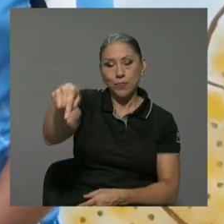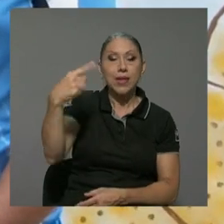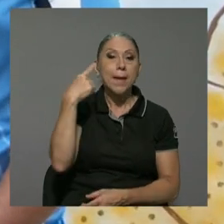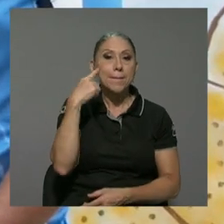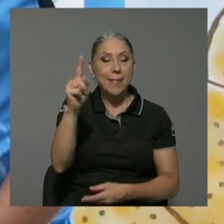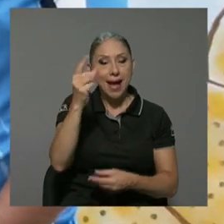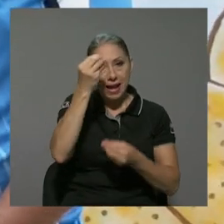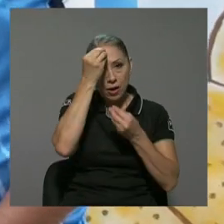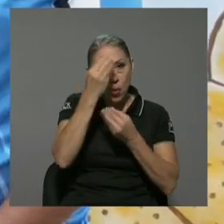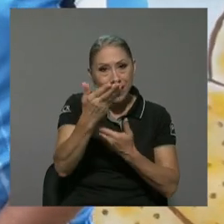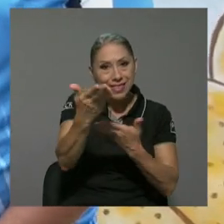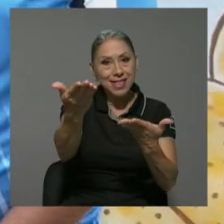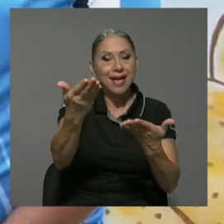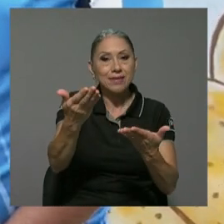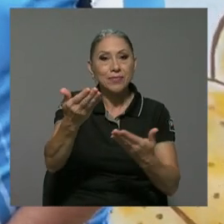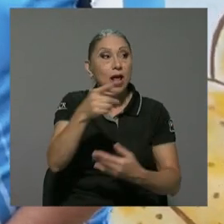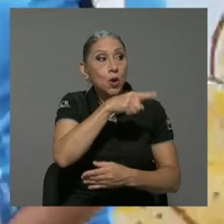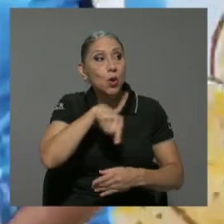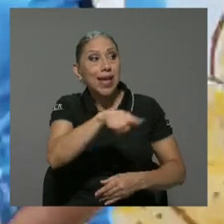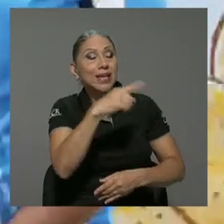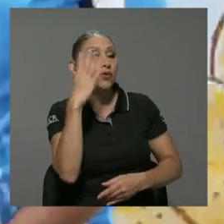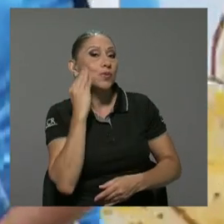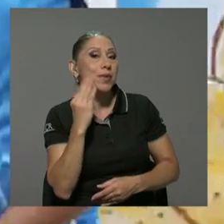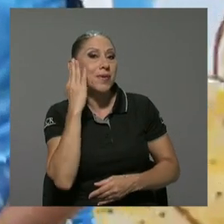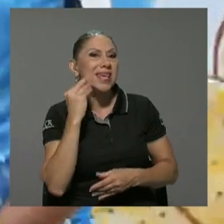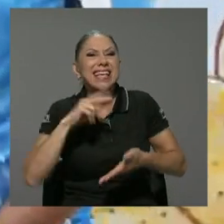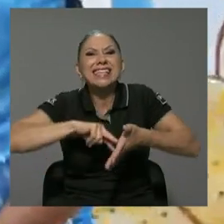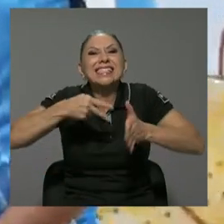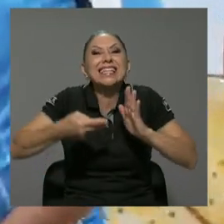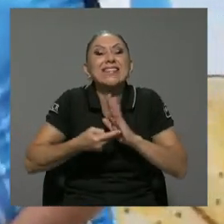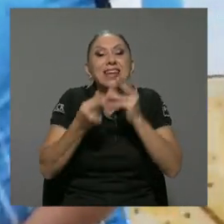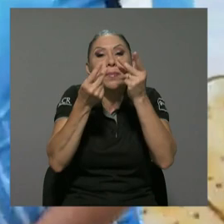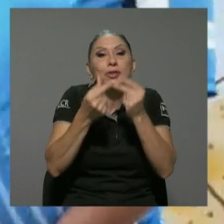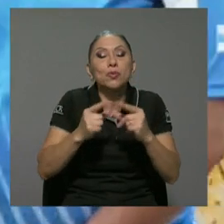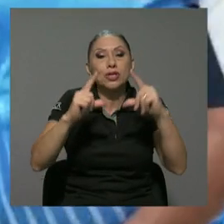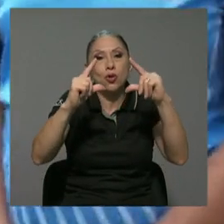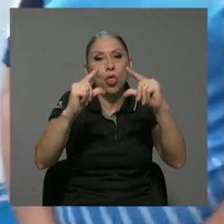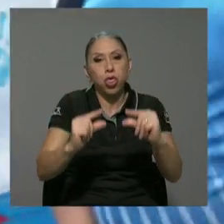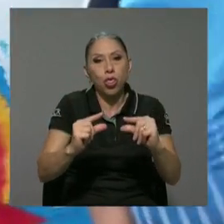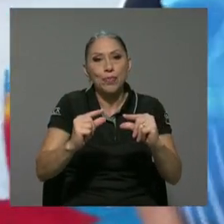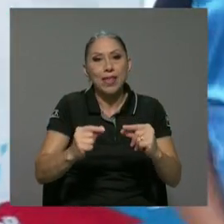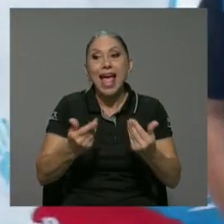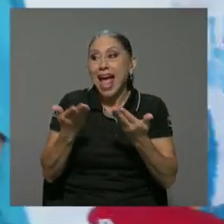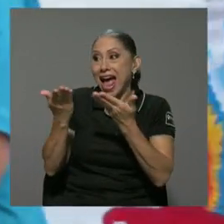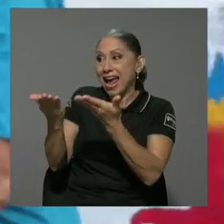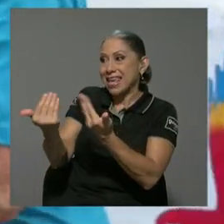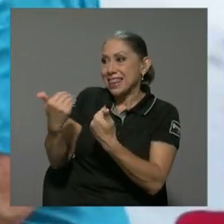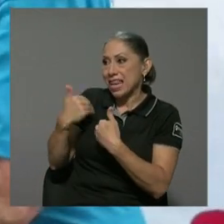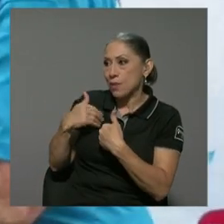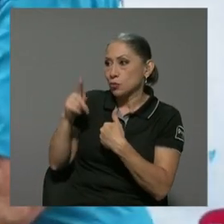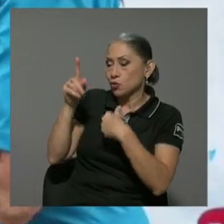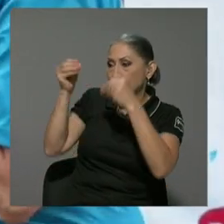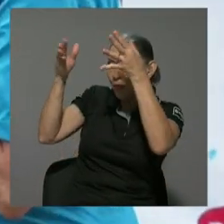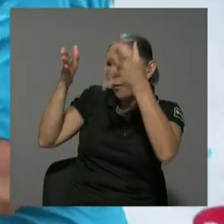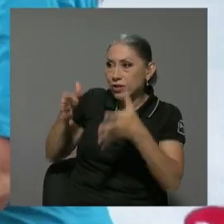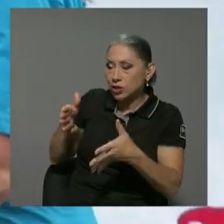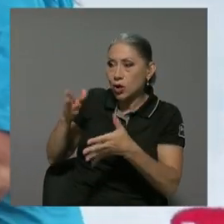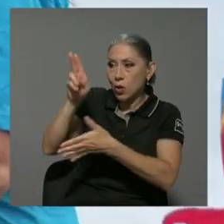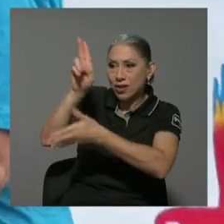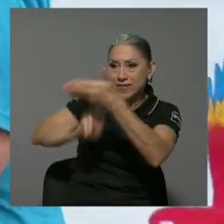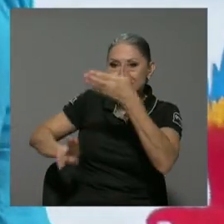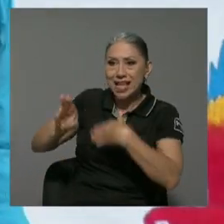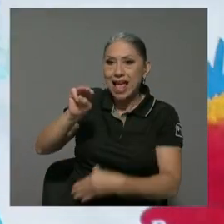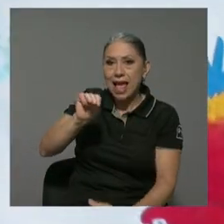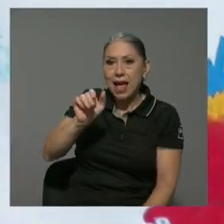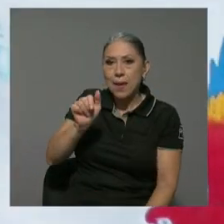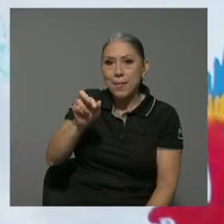comentar lo que ellos viven y lo que representa este recorte presupuestario. Por aquí tenemos a una profesora universitaria,